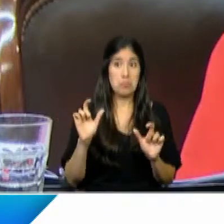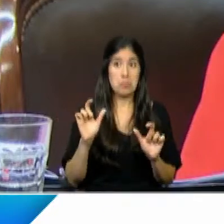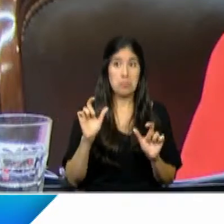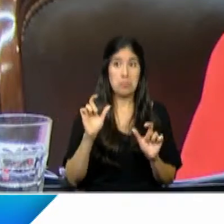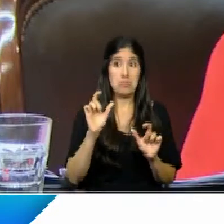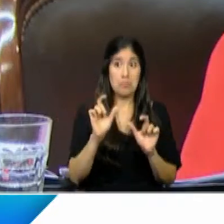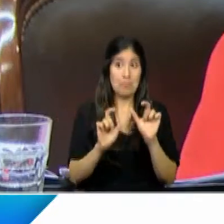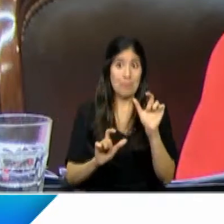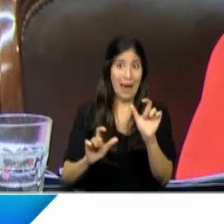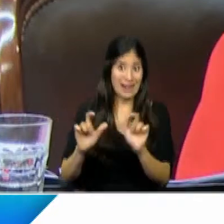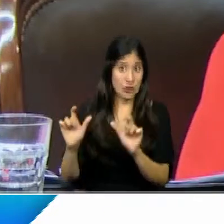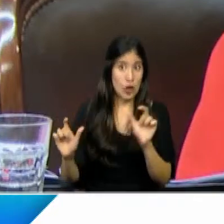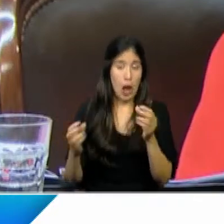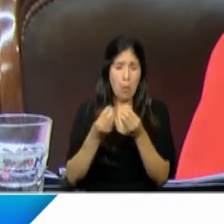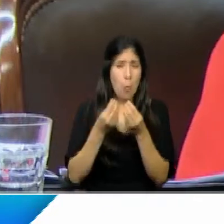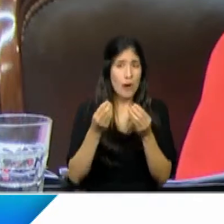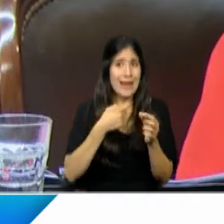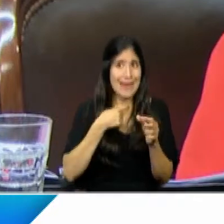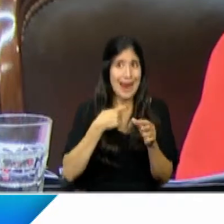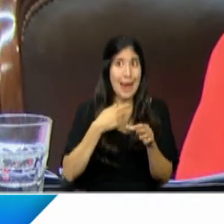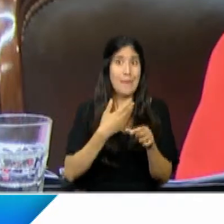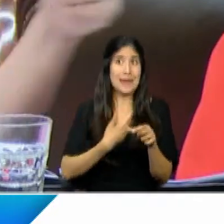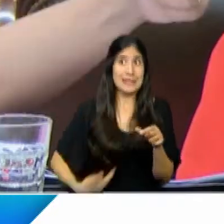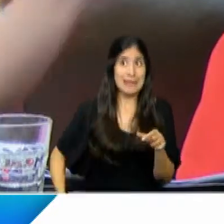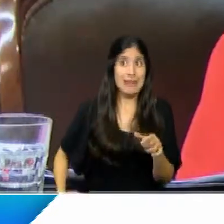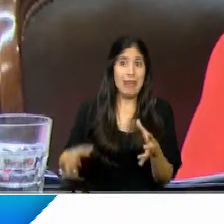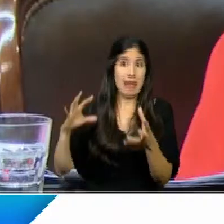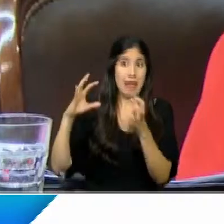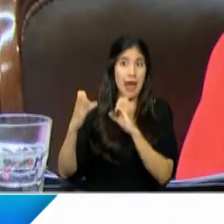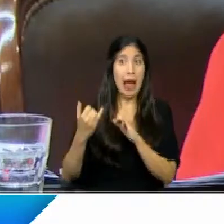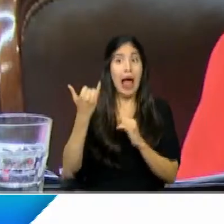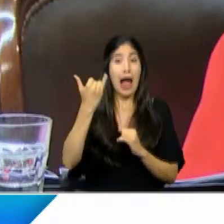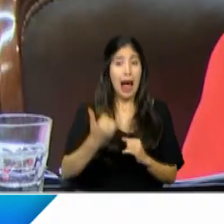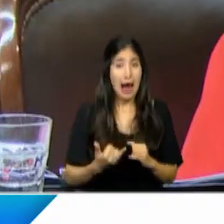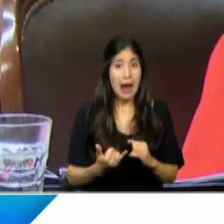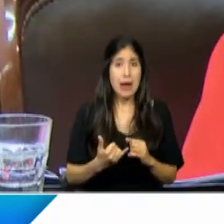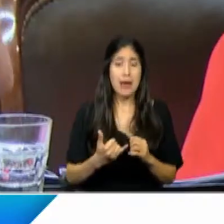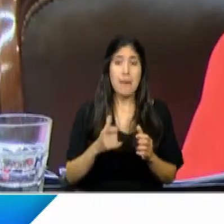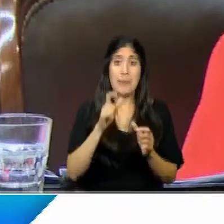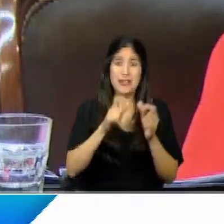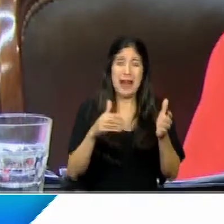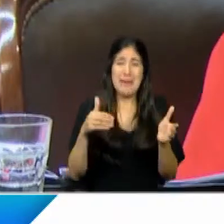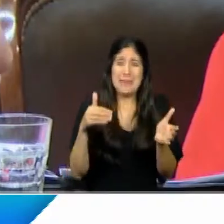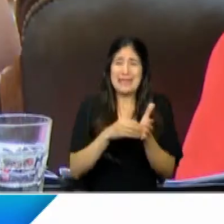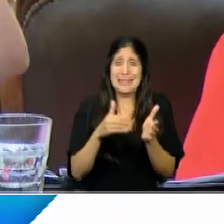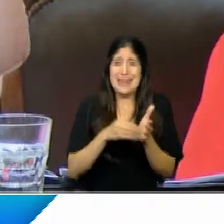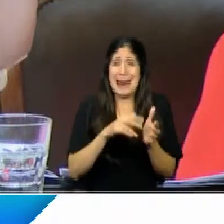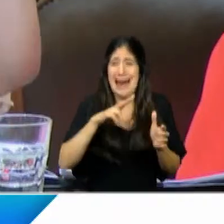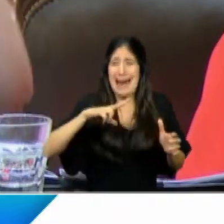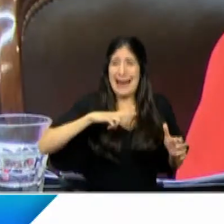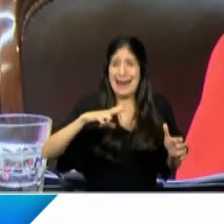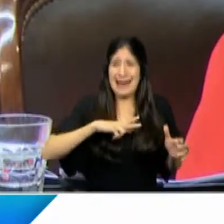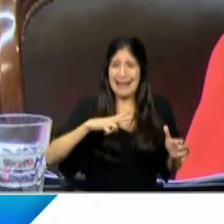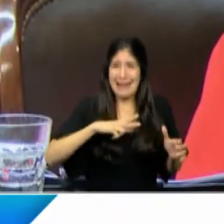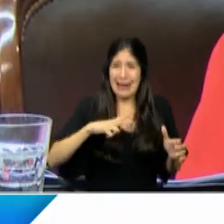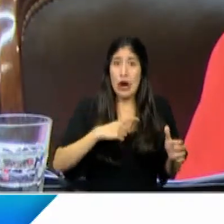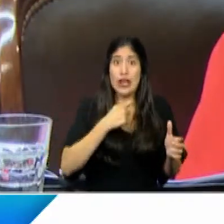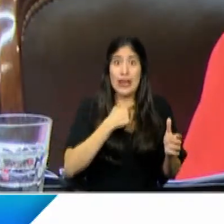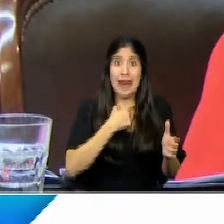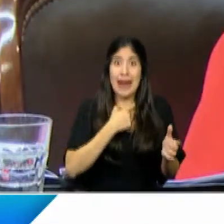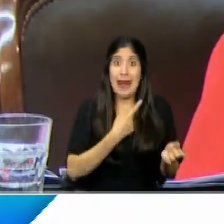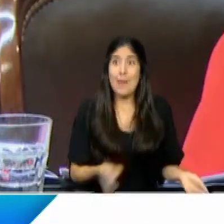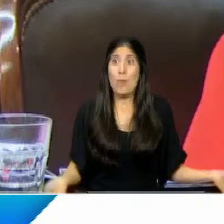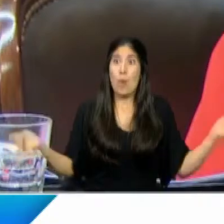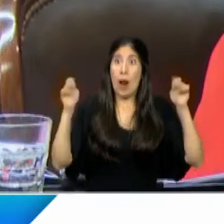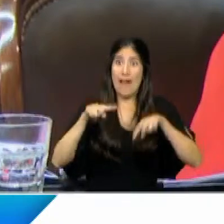queriendo que le vaya mal al presidente. Hay políticos multimillonarios que perdieron las cajas y que están desesperados por volver al poder para volver a